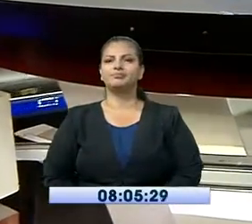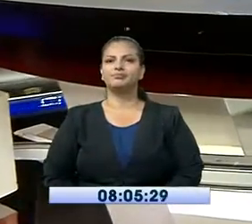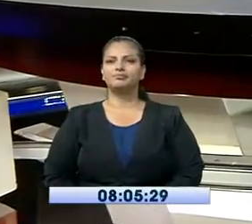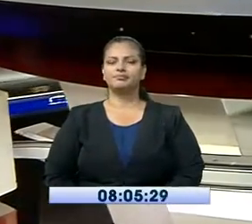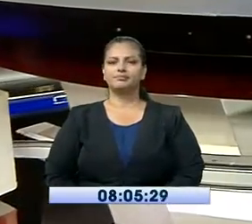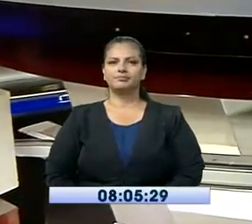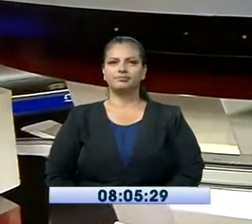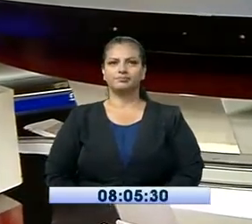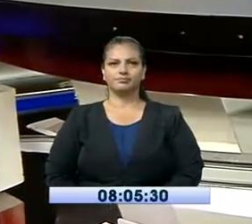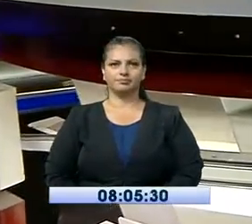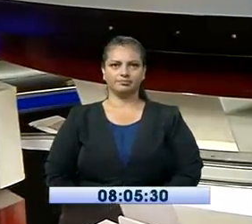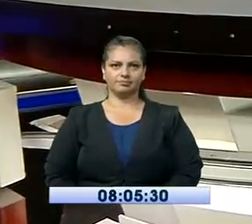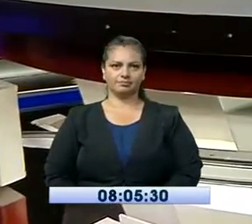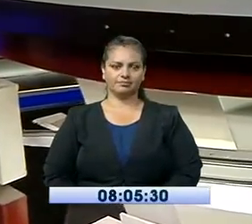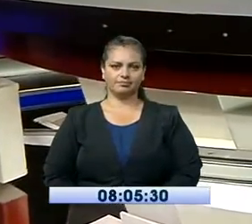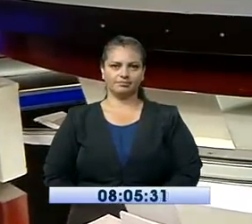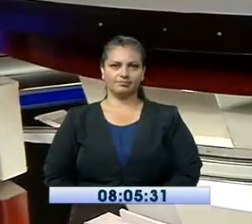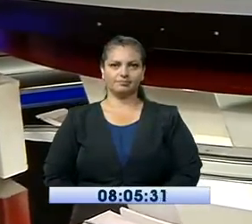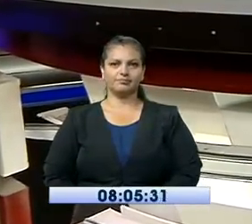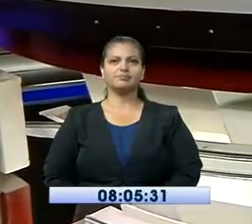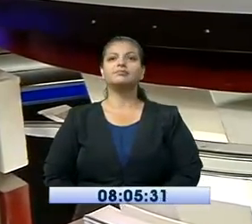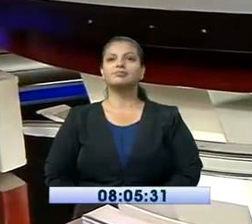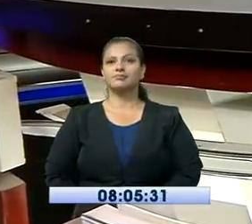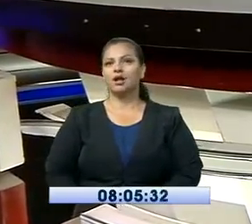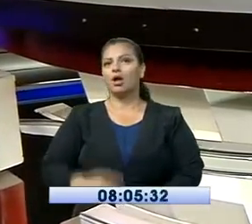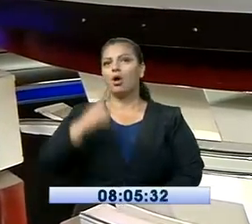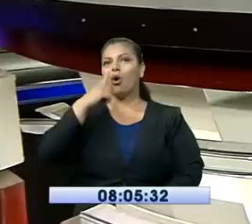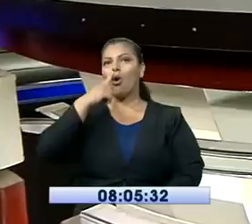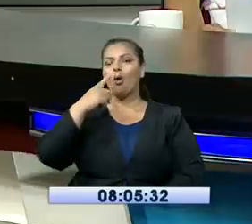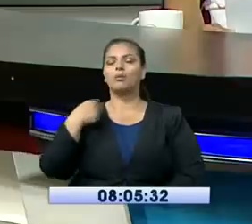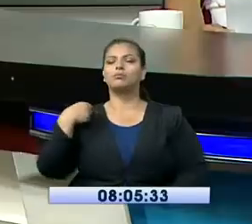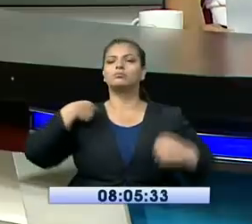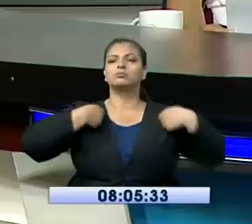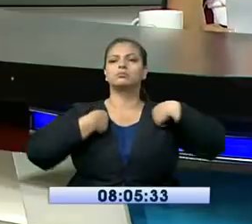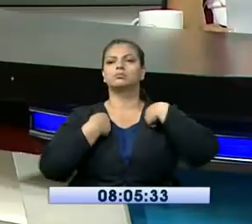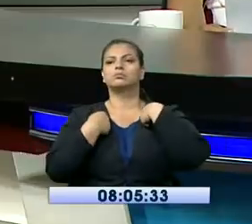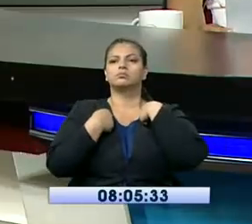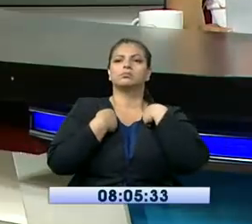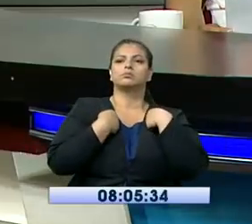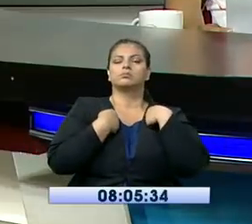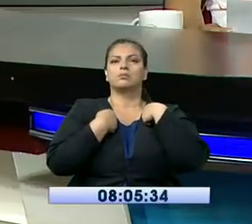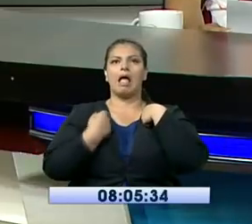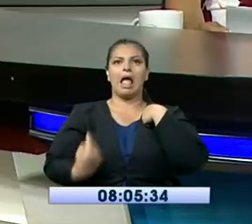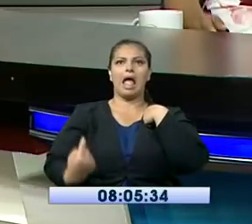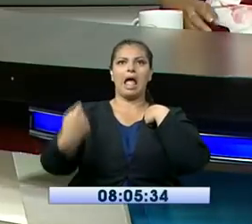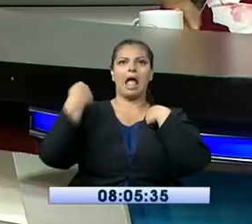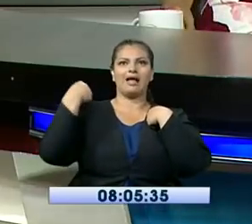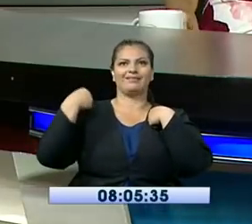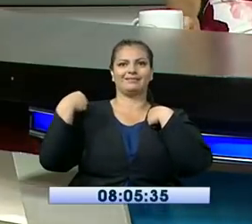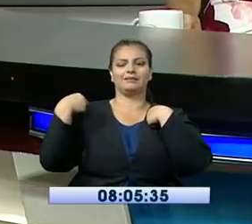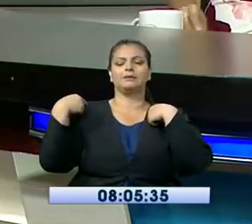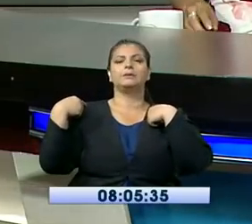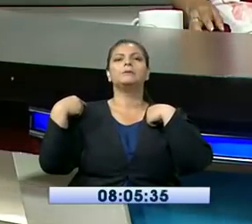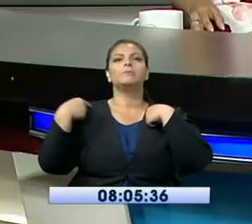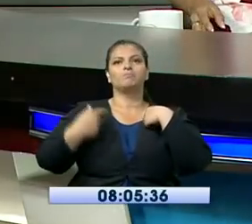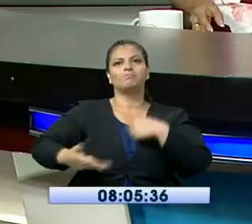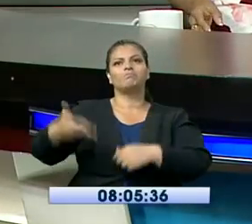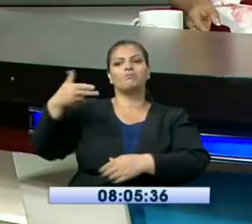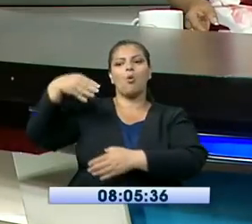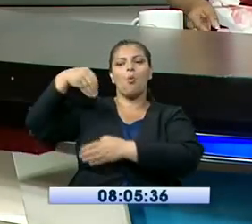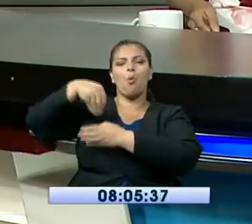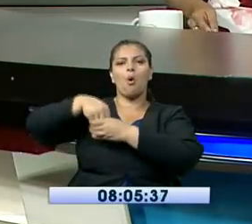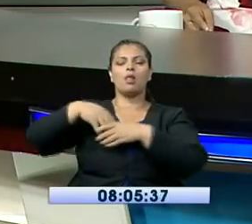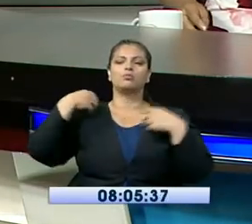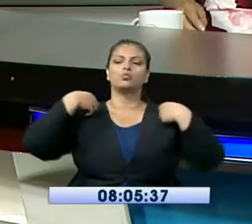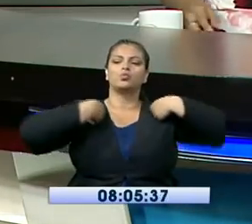un sujeto fue detenido por portar una cartuchera entre sus pertenencias la captura se llevó a cabo en un populoso sector del noroeste